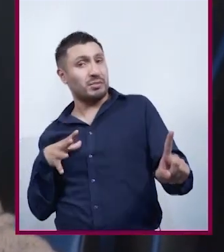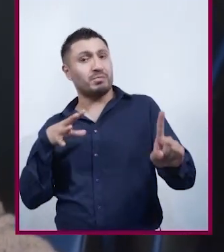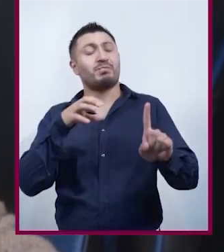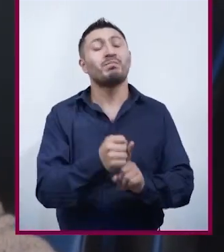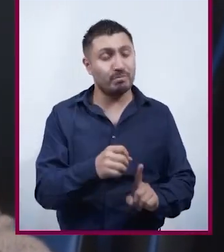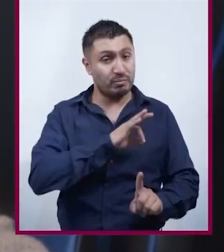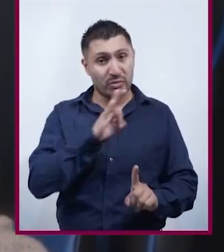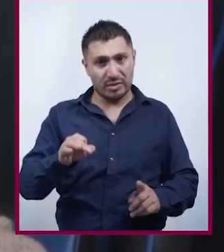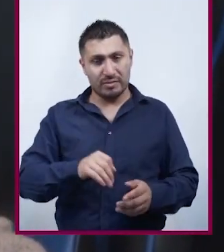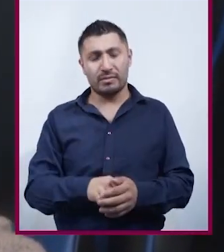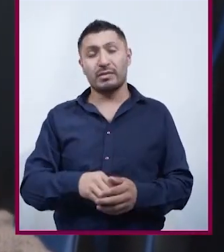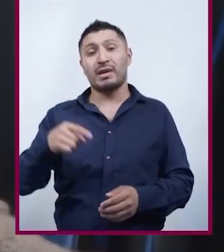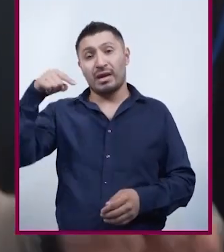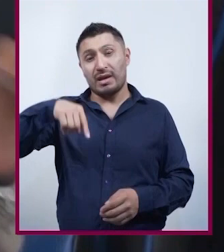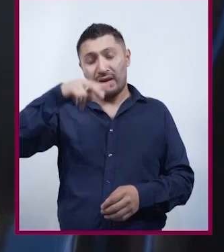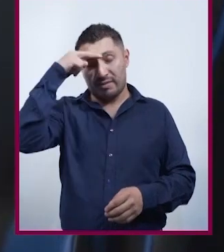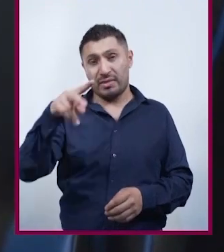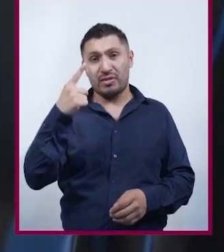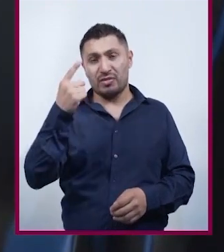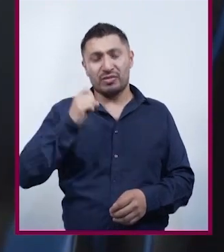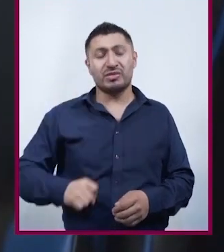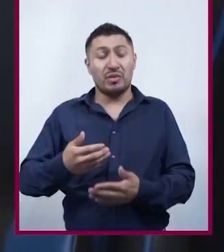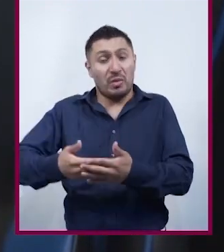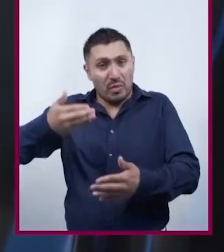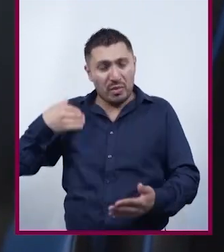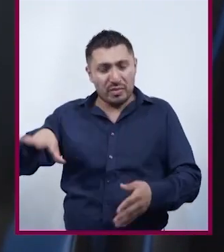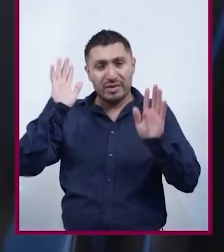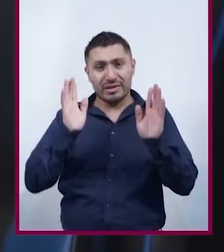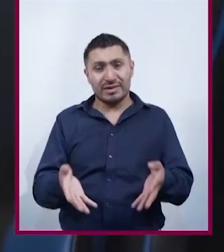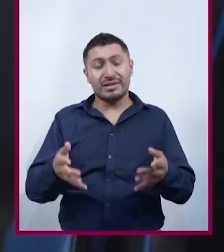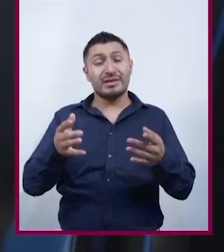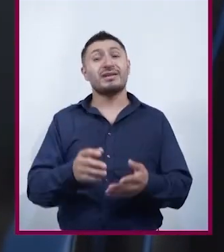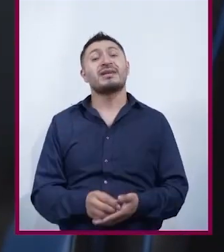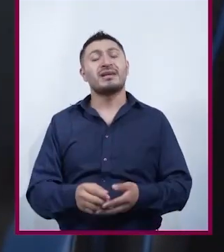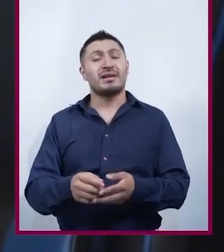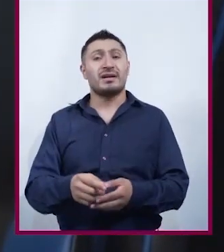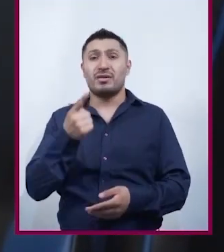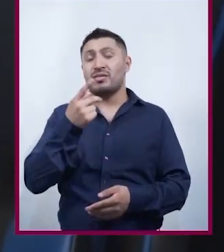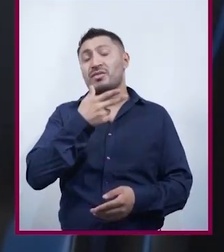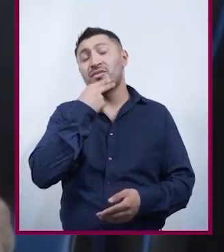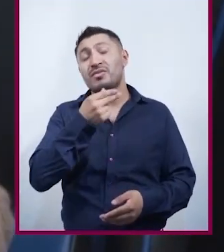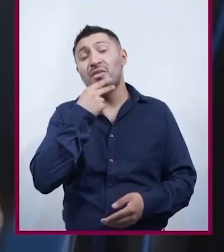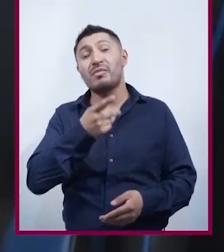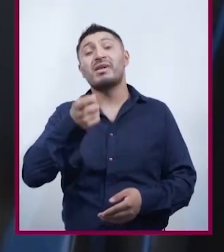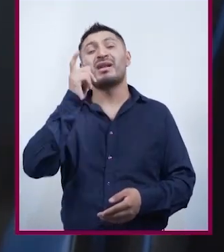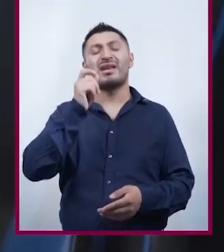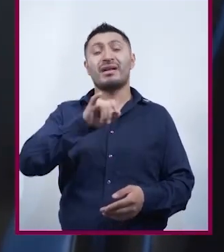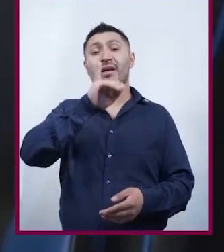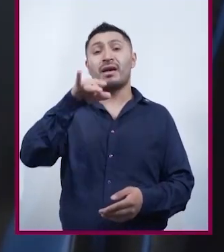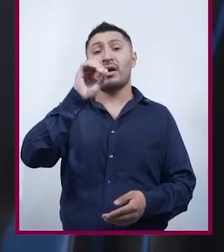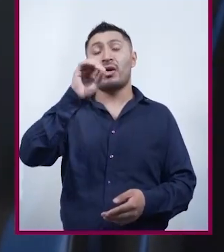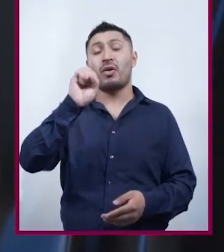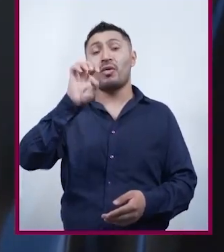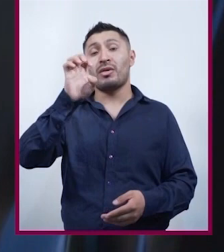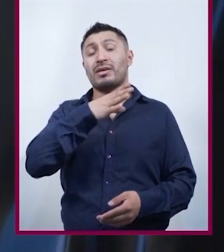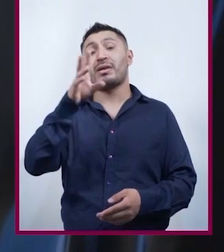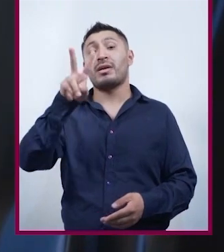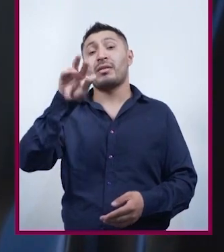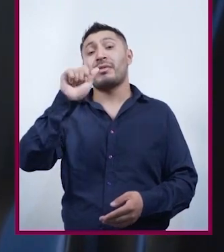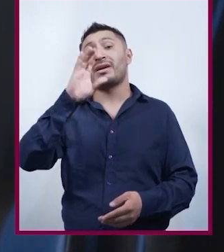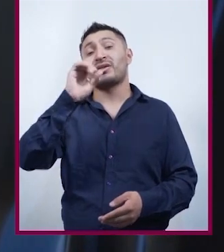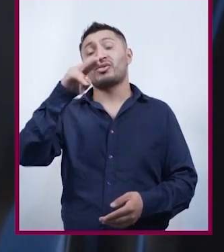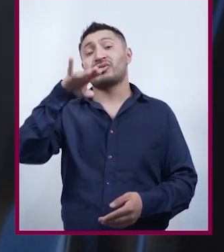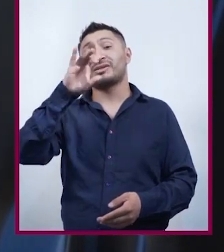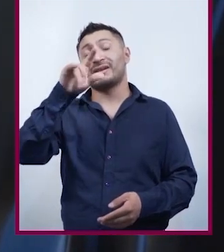país, hace más ya de un siglo comenzó a destacar la figura de un hombre que comprendió muy bien esta metáfora: José Vasconcelos,